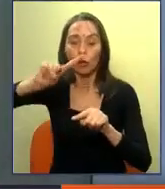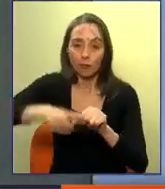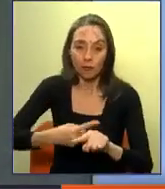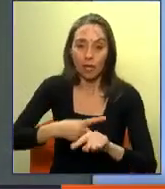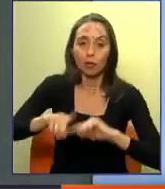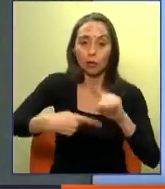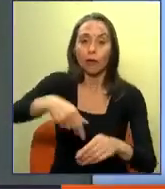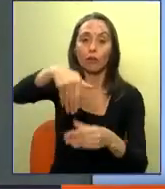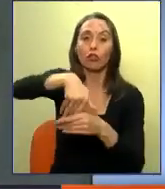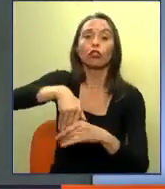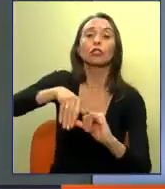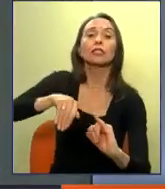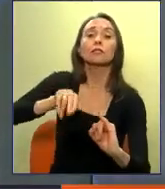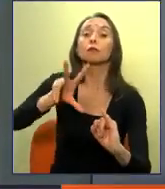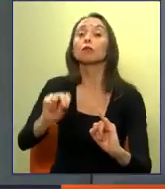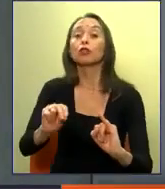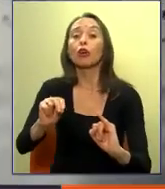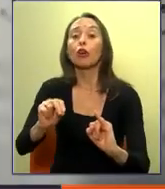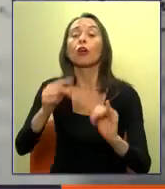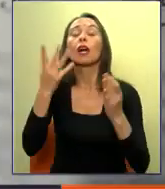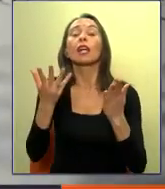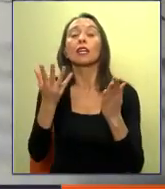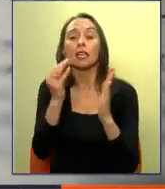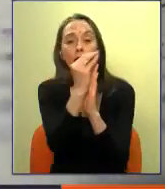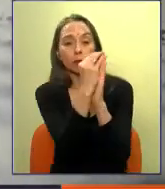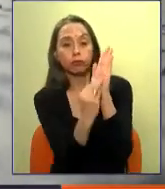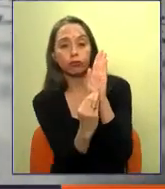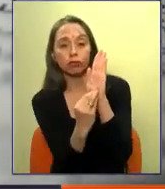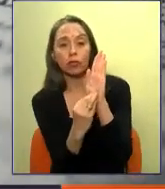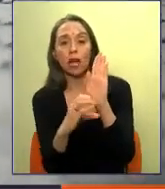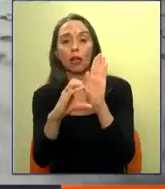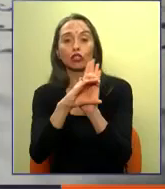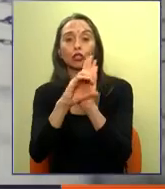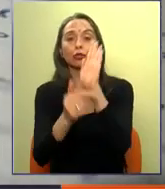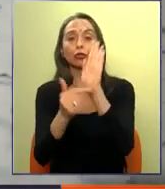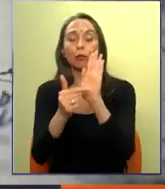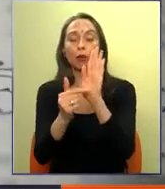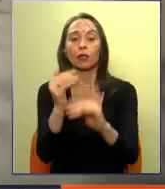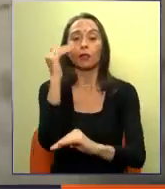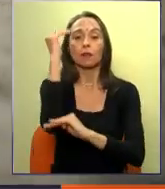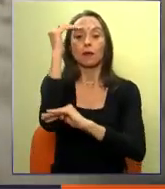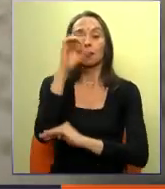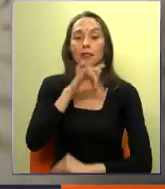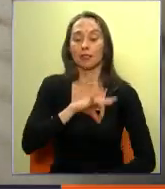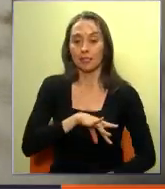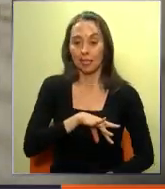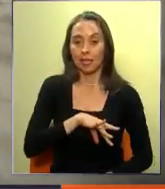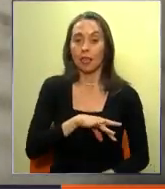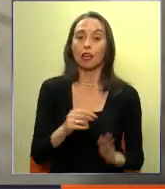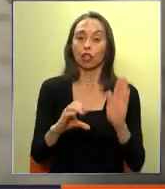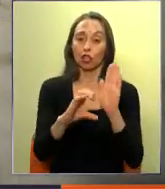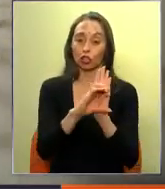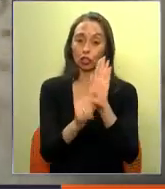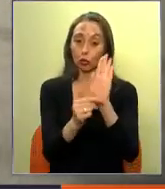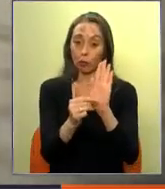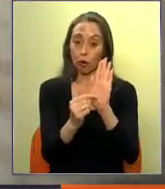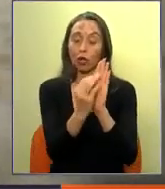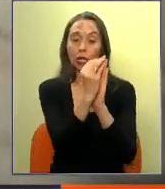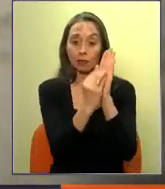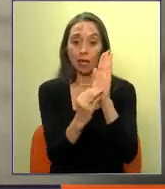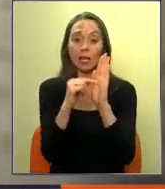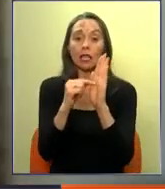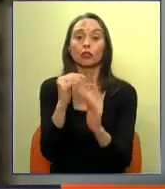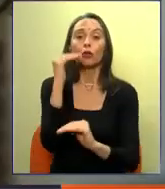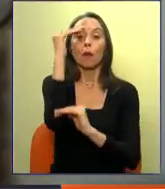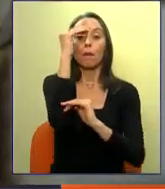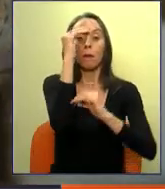un plebiscito el que defina los contornos de la norma fundamental que regirá a Chile. La Constitución, esa columna vertebral de